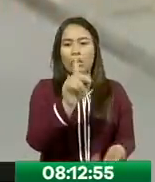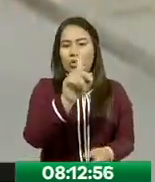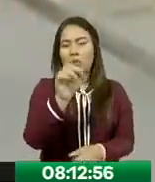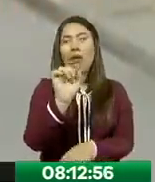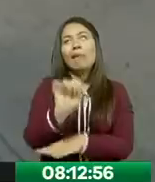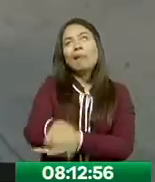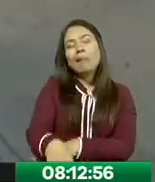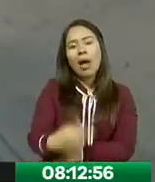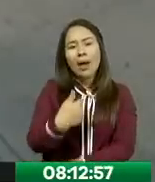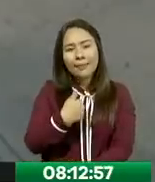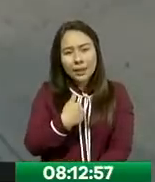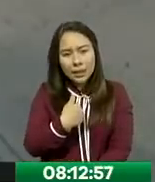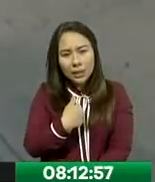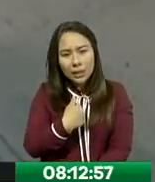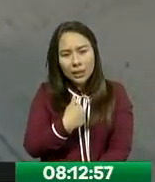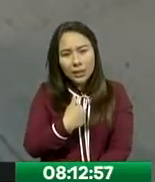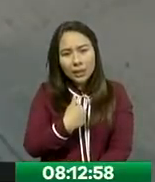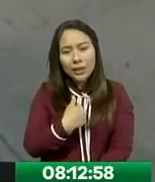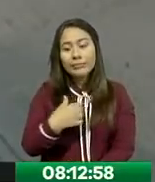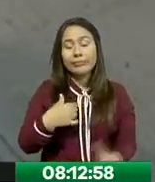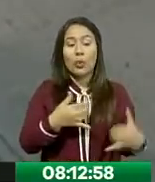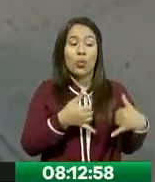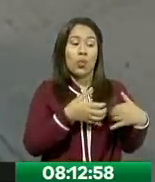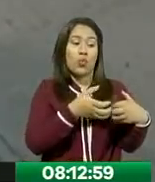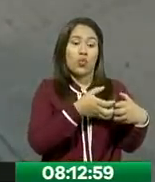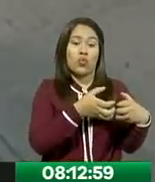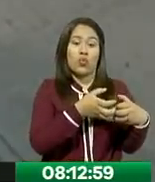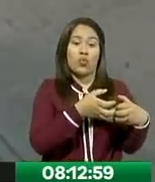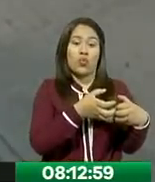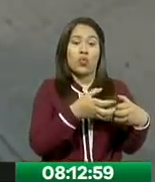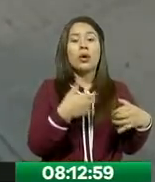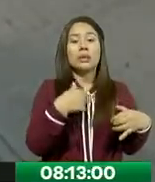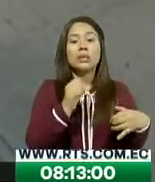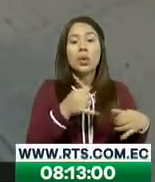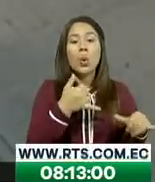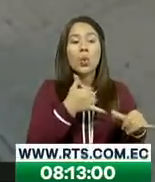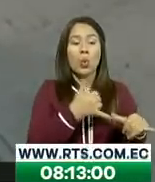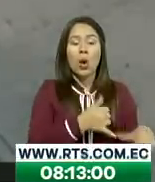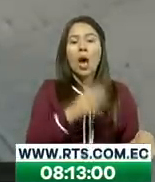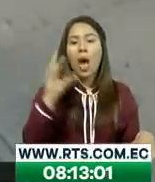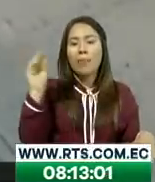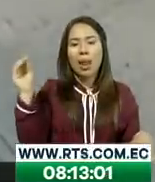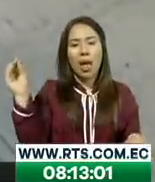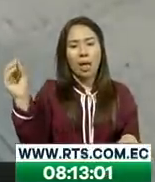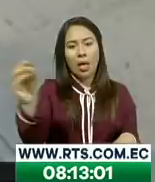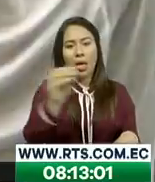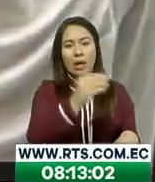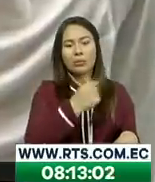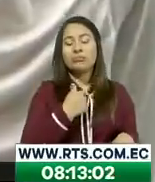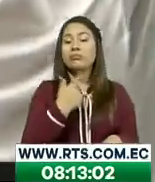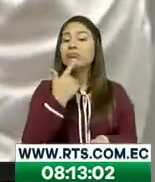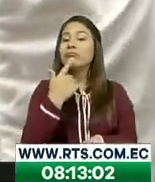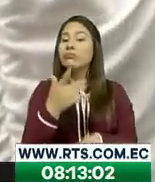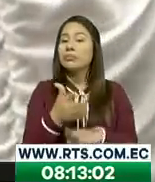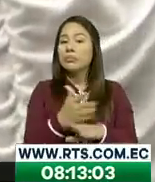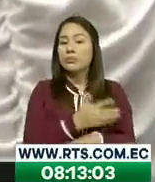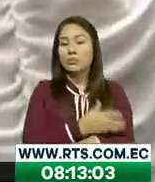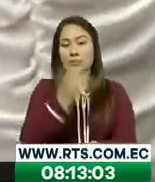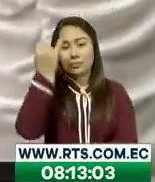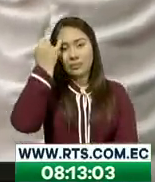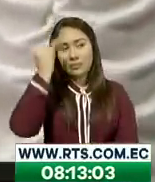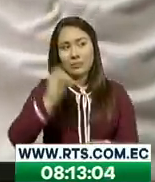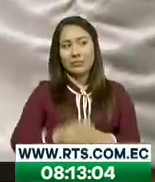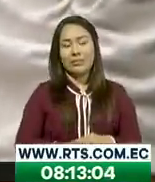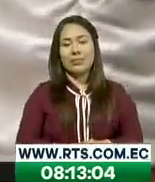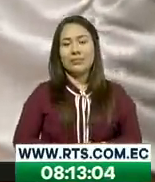bola. Tiene que ser de la gallada. Hemos advertido las situaciones que se podrían hacer.